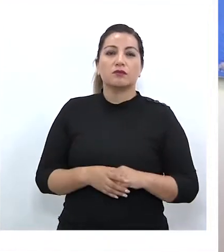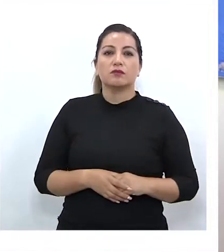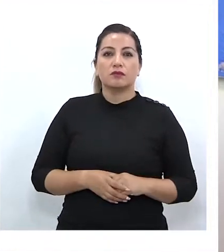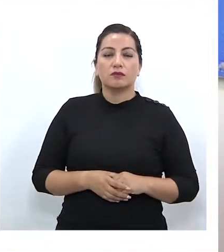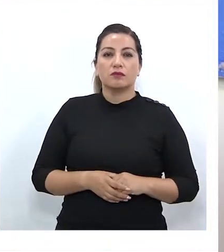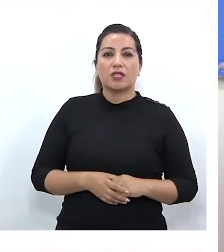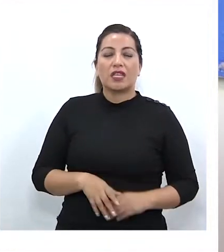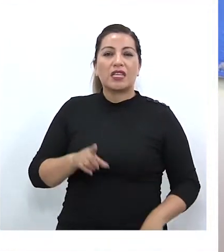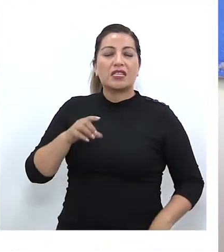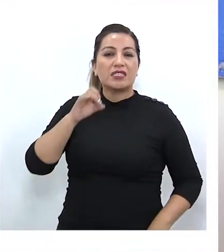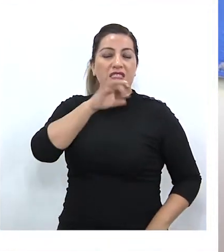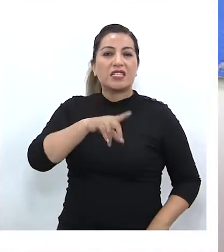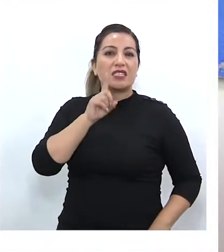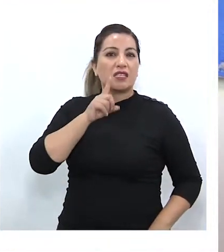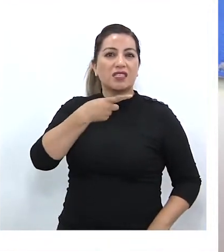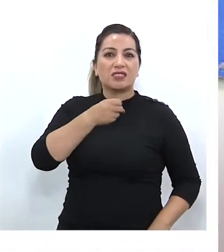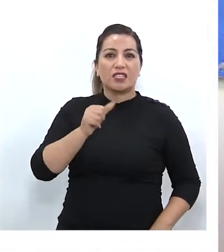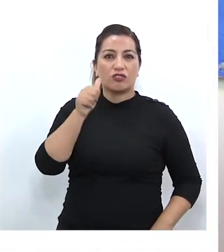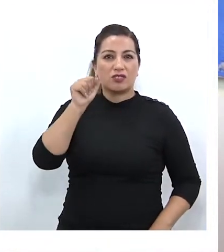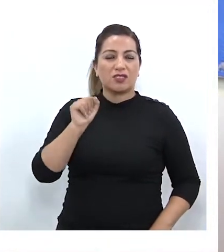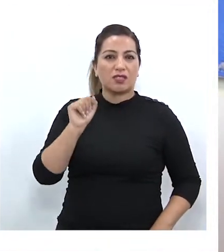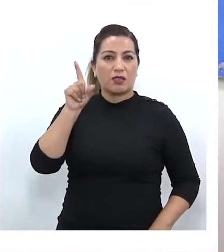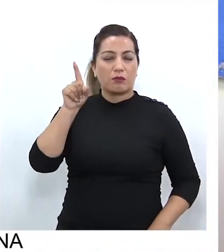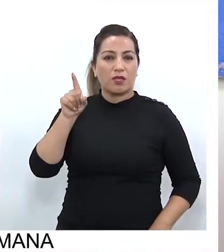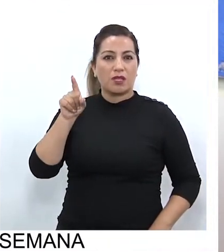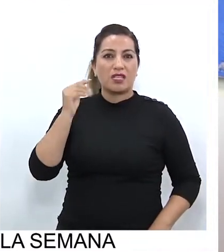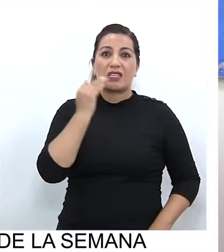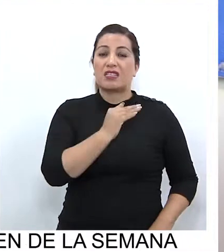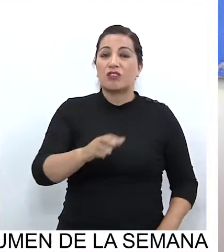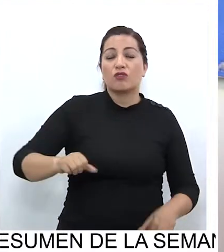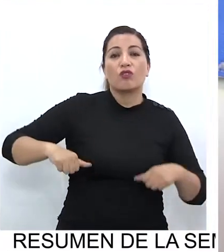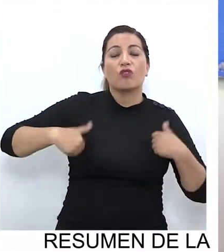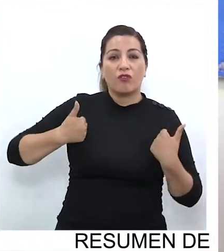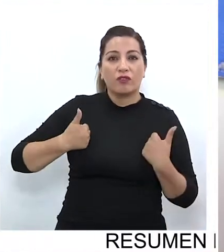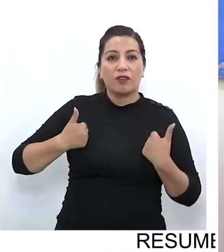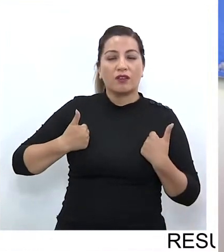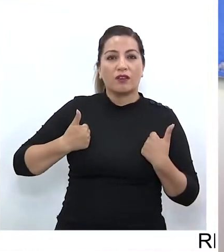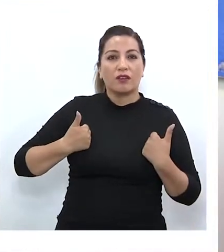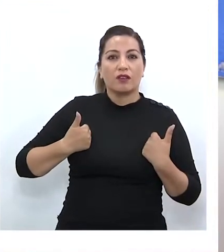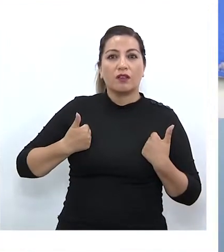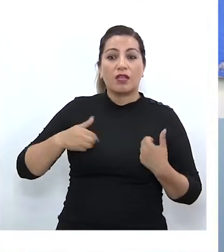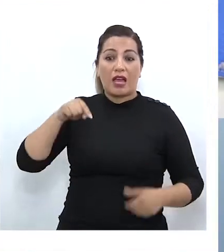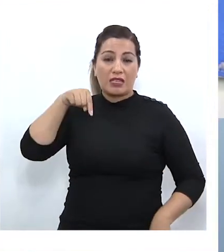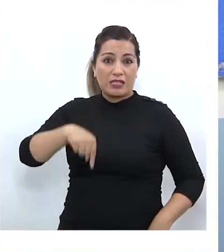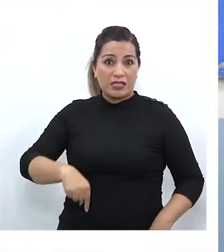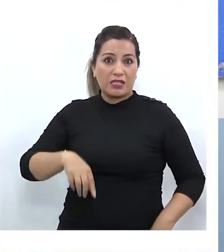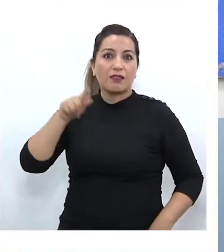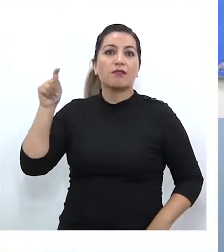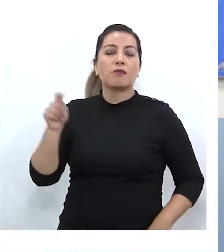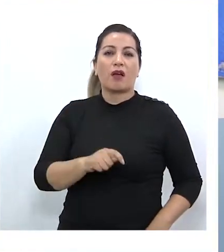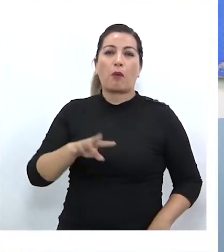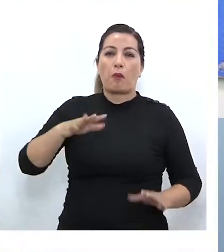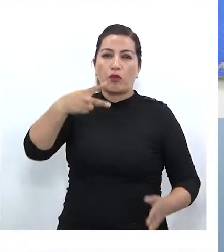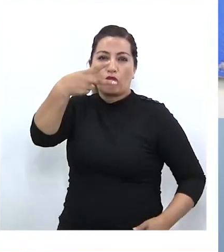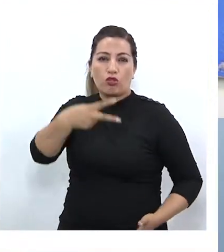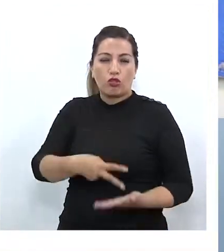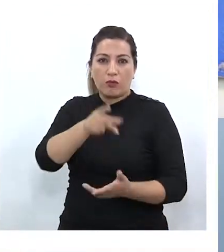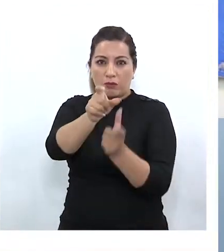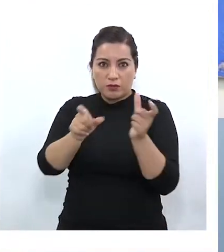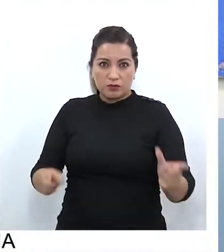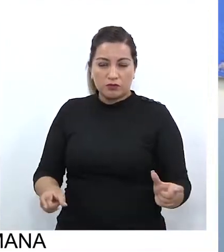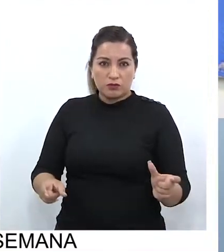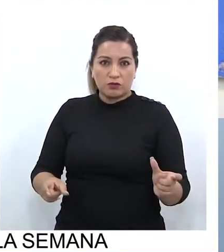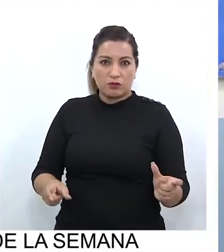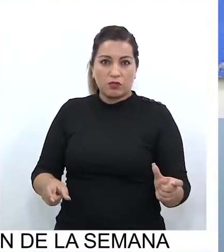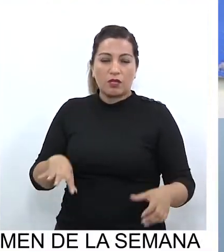orden de 160.000 niños y jóvenes excluidos del sistema escolar. En la región de Tarapacá son del orden de 2.000. Y en ese